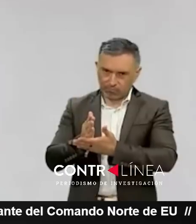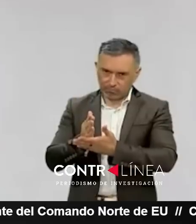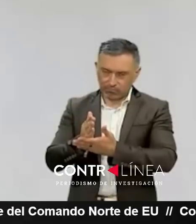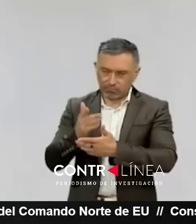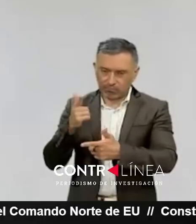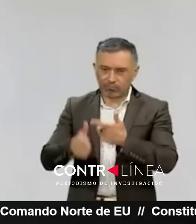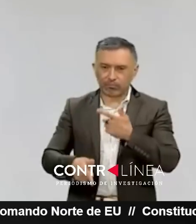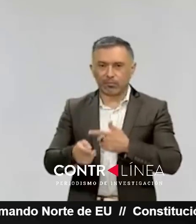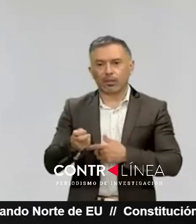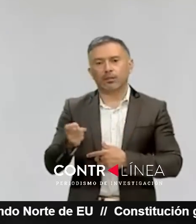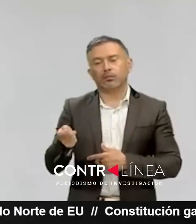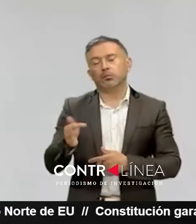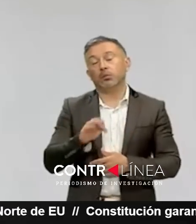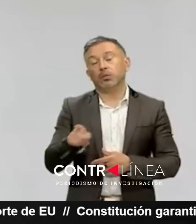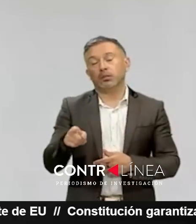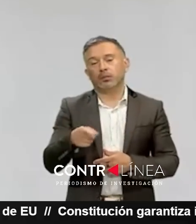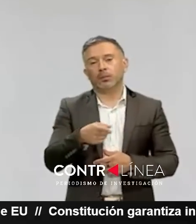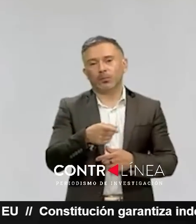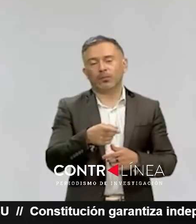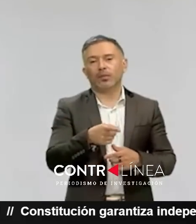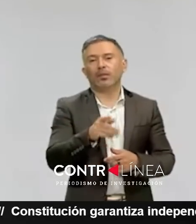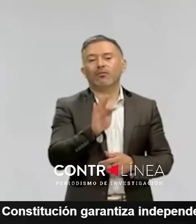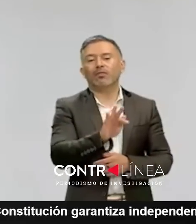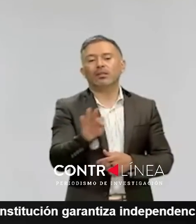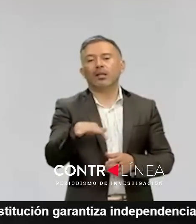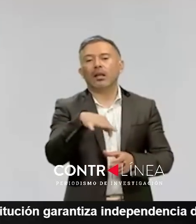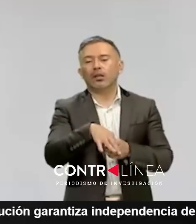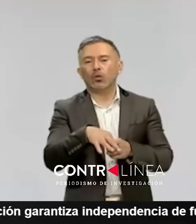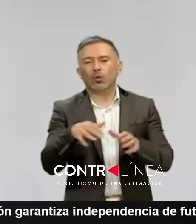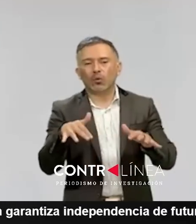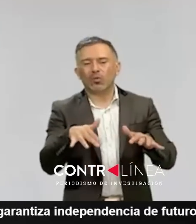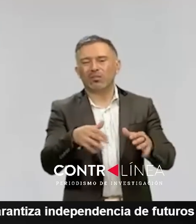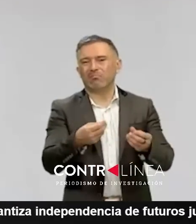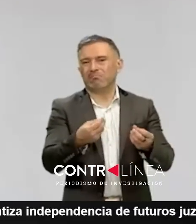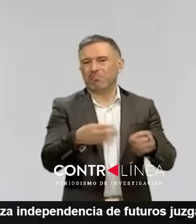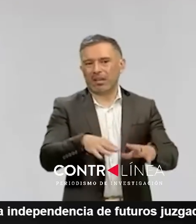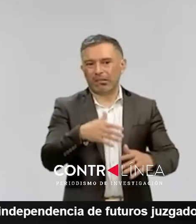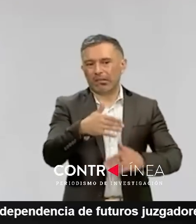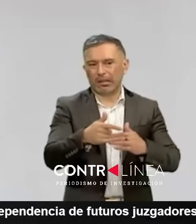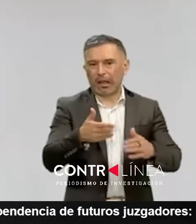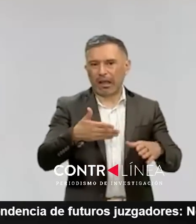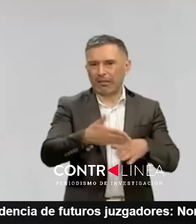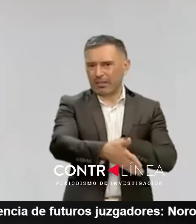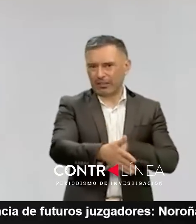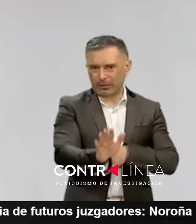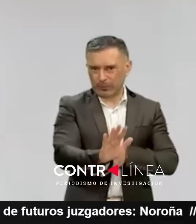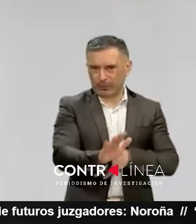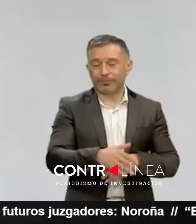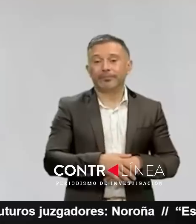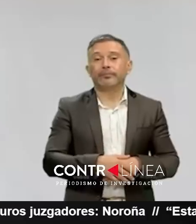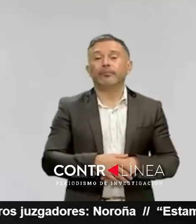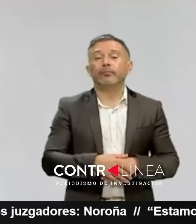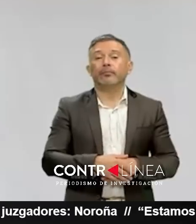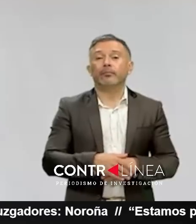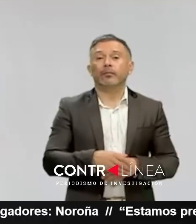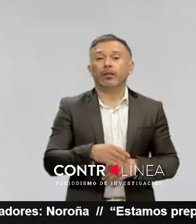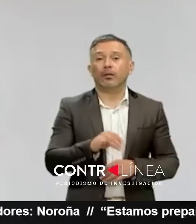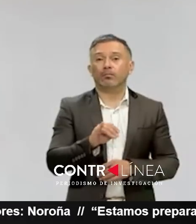afectarán el desarrollo de esta jornada electoral. Sin duda alguna, estar frente al hecho de